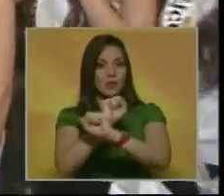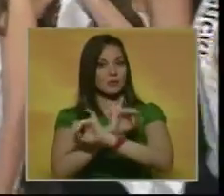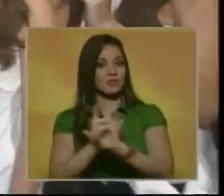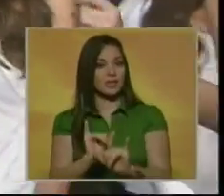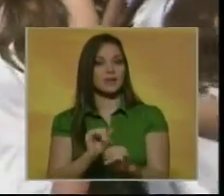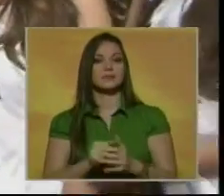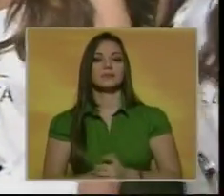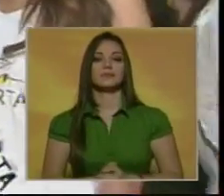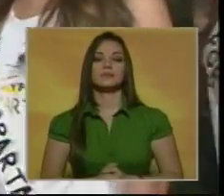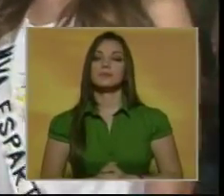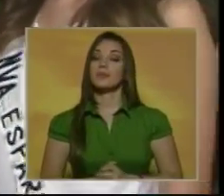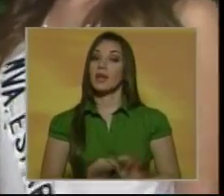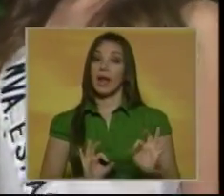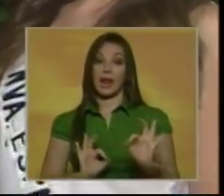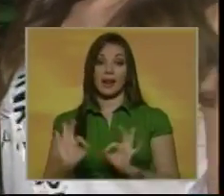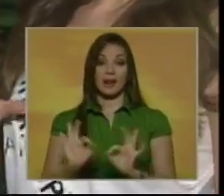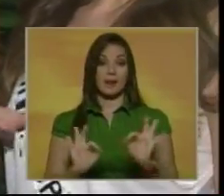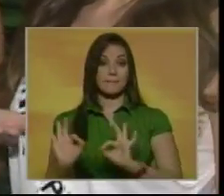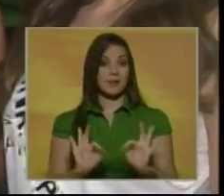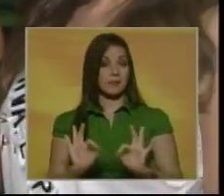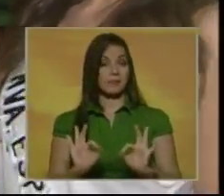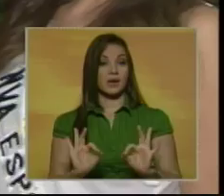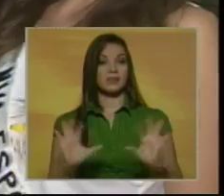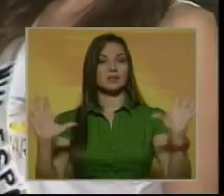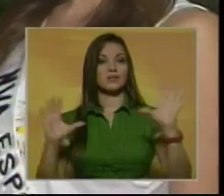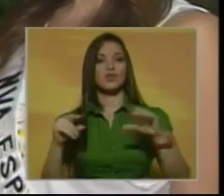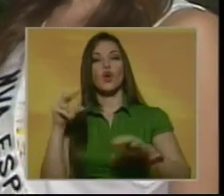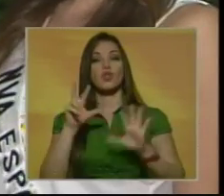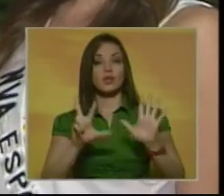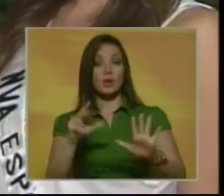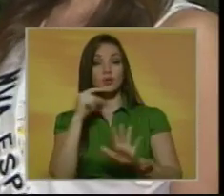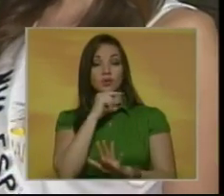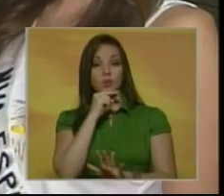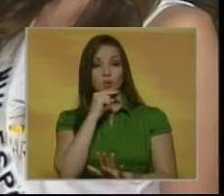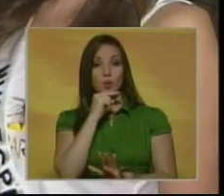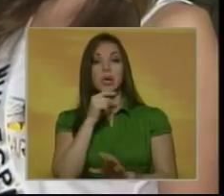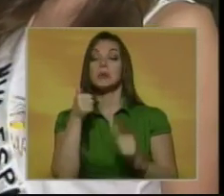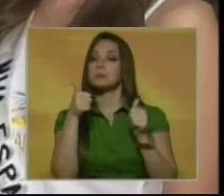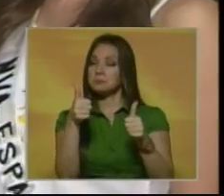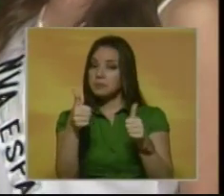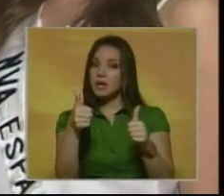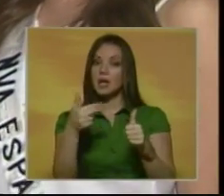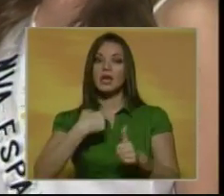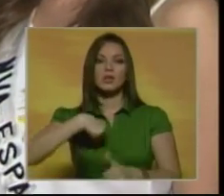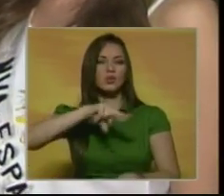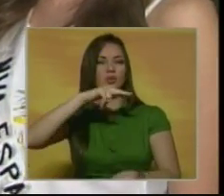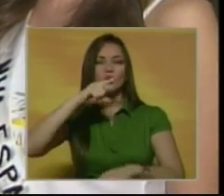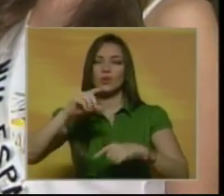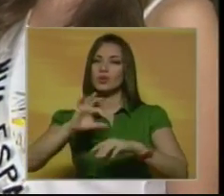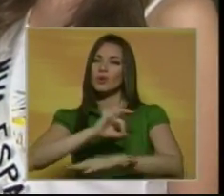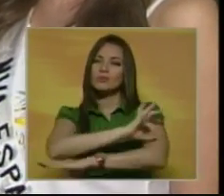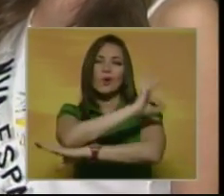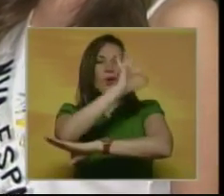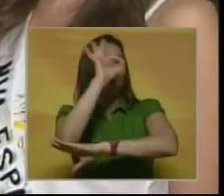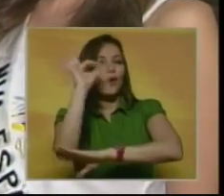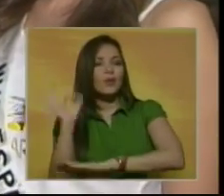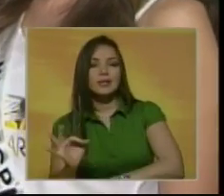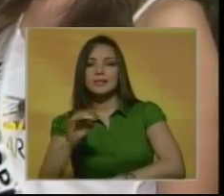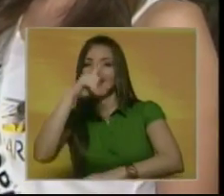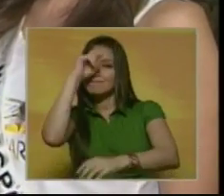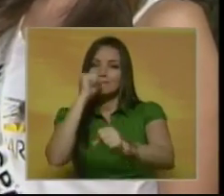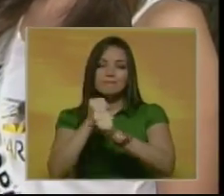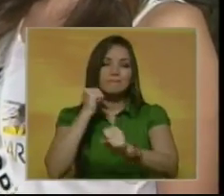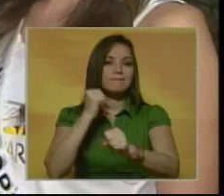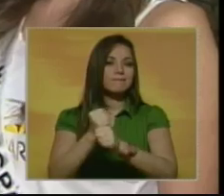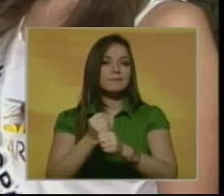La preparación para la noche final, que es el 8 de octubre, va muy bien. De verdad que estamos trabajando día y noche. Hemos hecho un trabajo